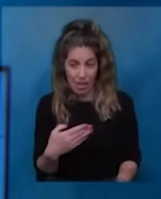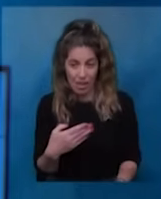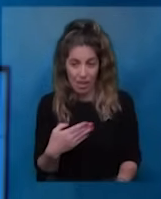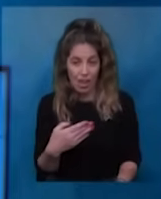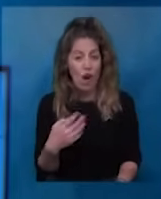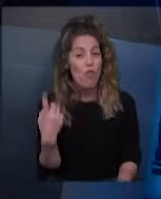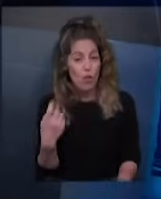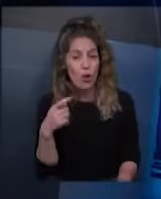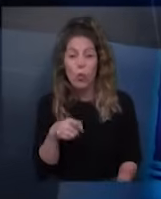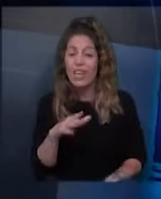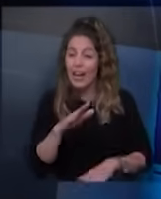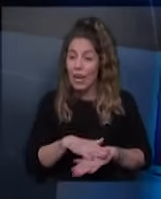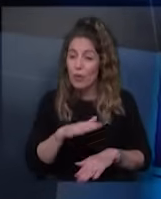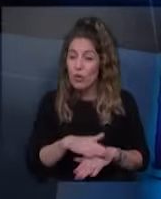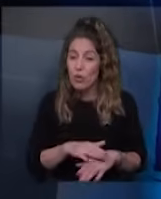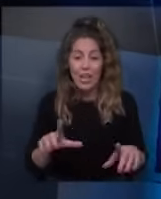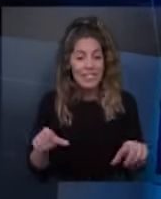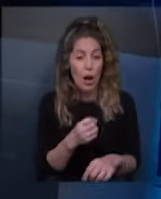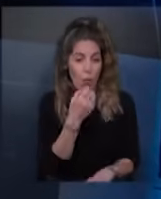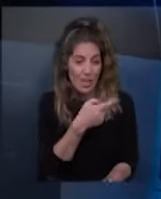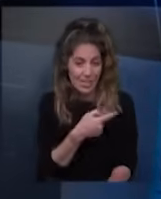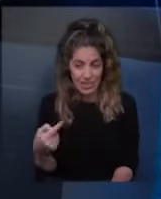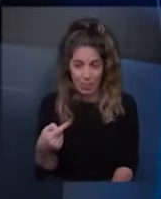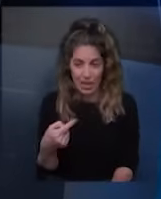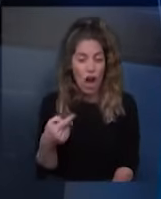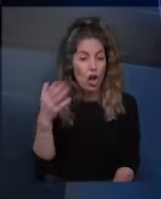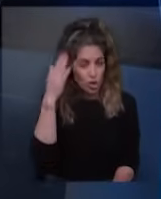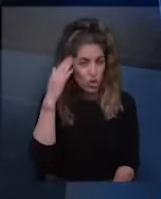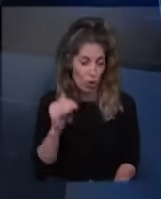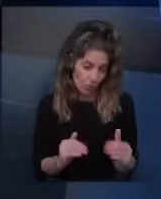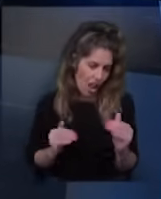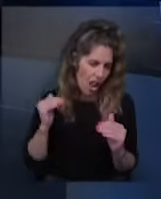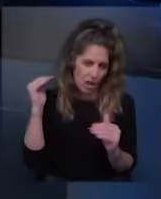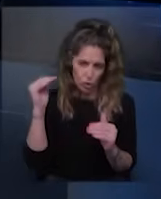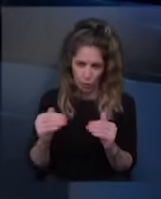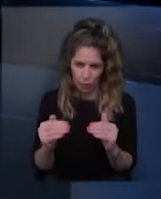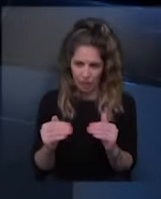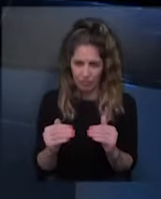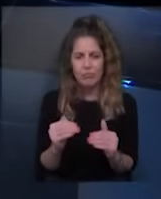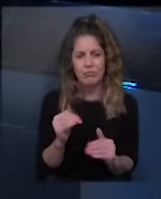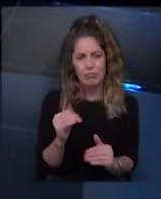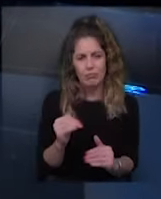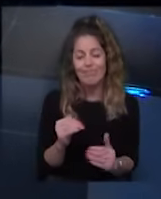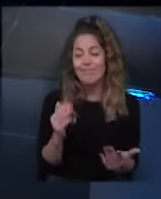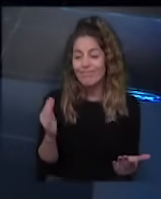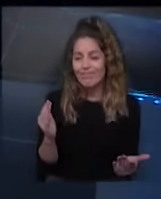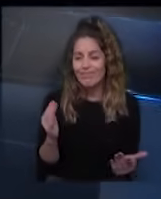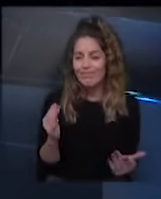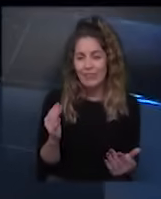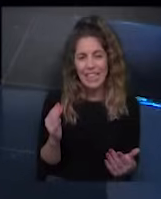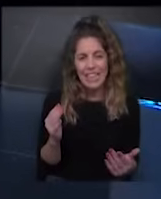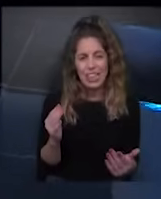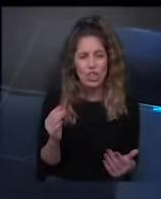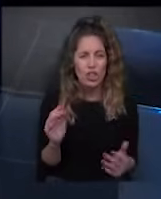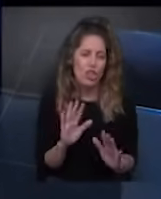usted tiene la responsabilidad de cerrar esta muy buena semana yo sé que usted va a estar a la altura me imagino no eh Wilmar eh